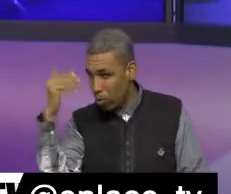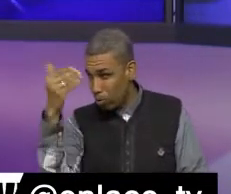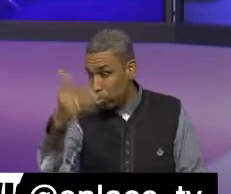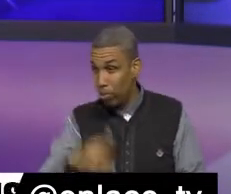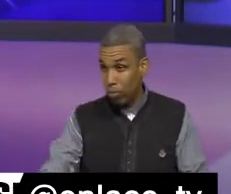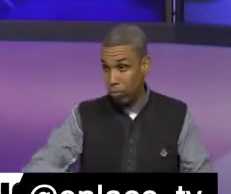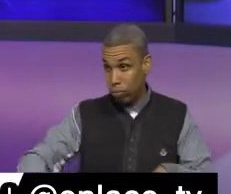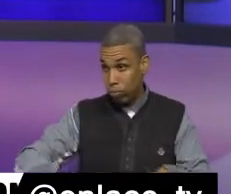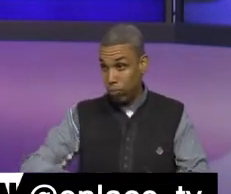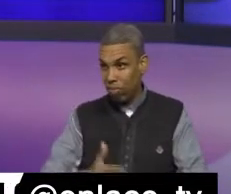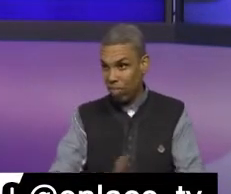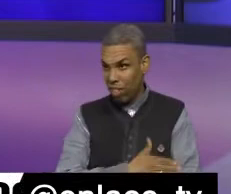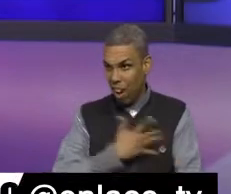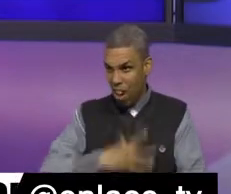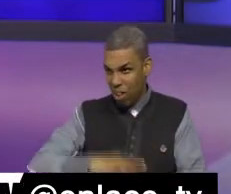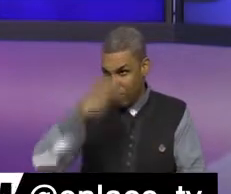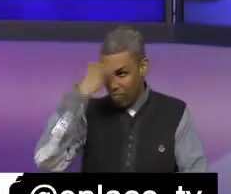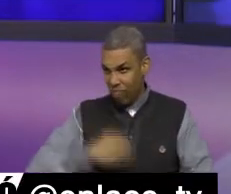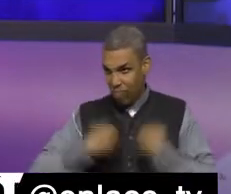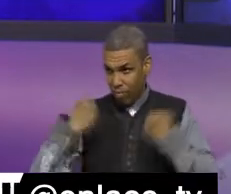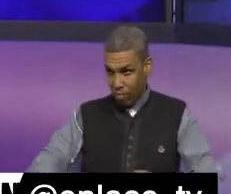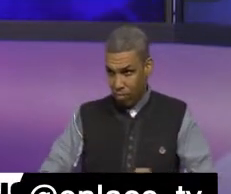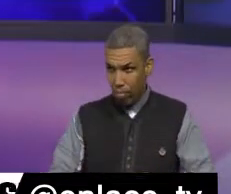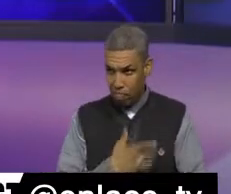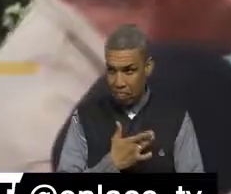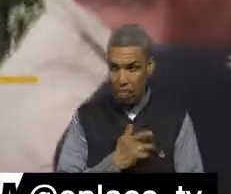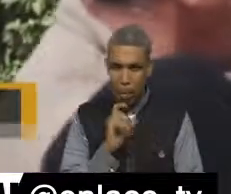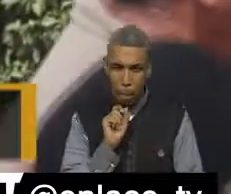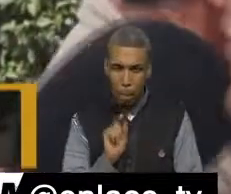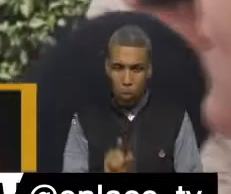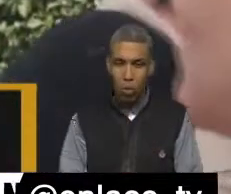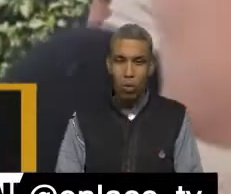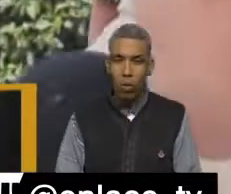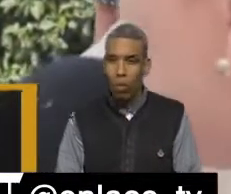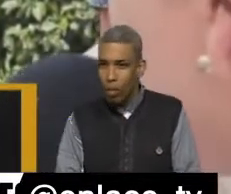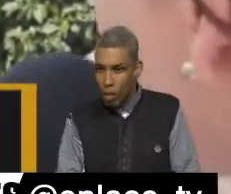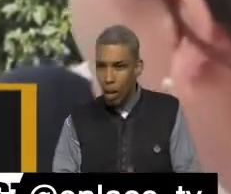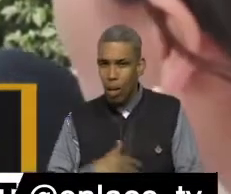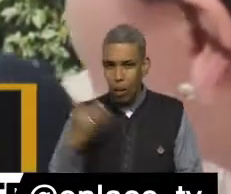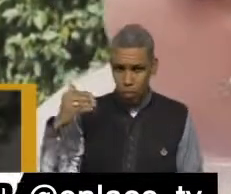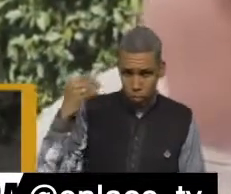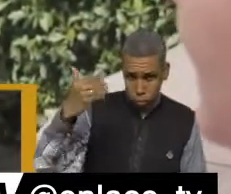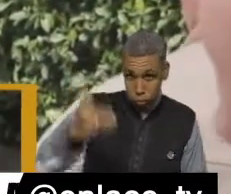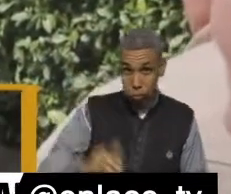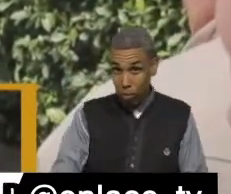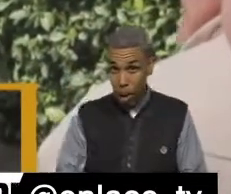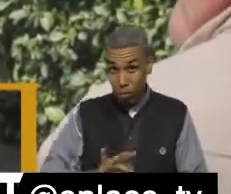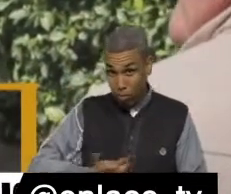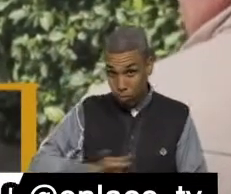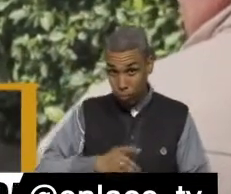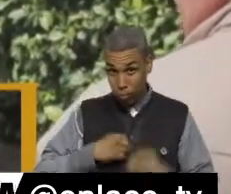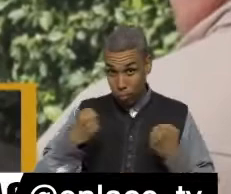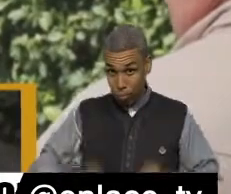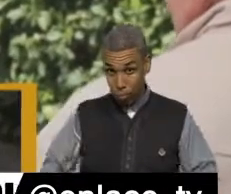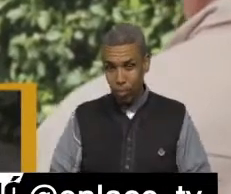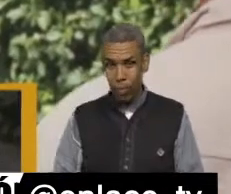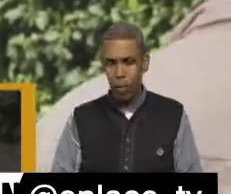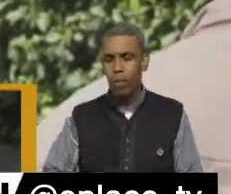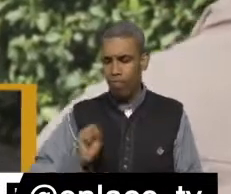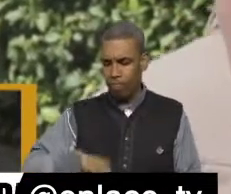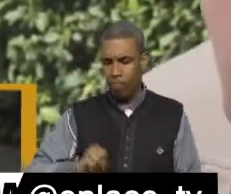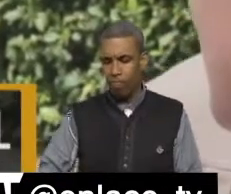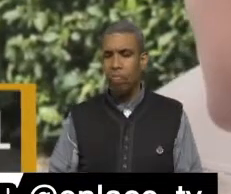eventualidad de sismo, y esto fue lo que nos dijeron. ¿Está preparado para un sismo? ¿Lo comprobó hoy o no? Sí, claro, comprobamos